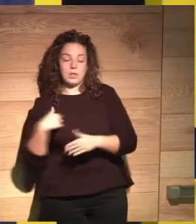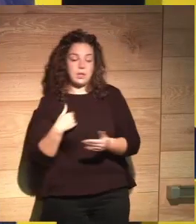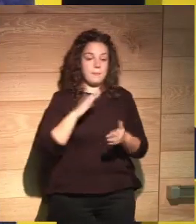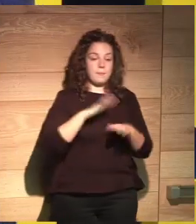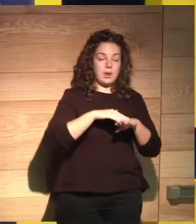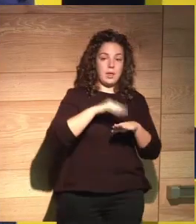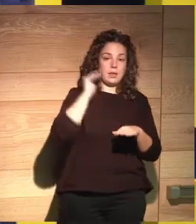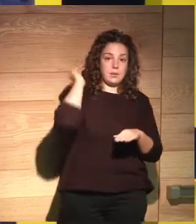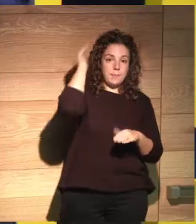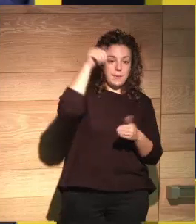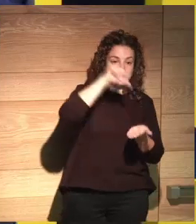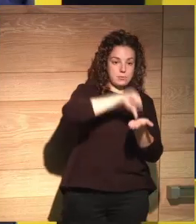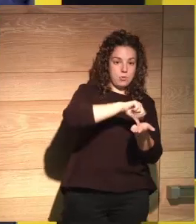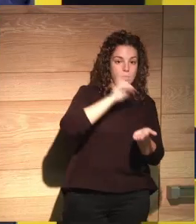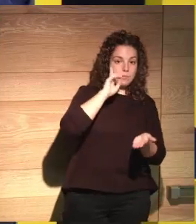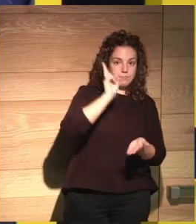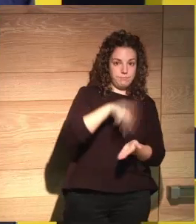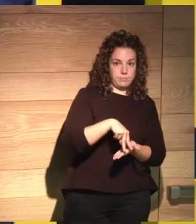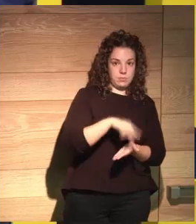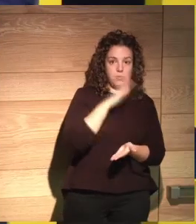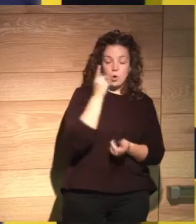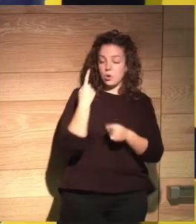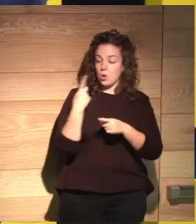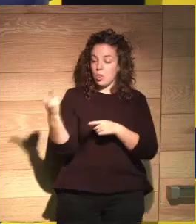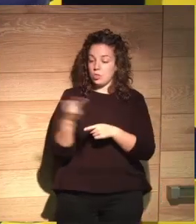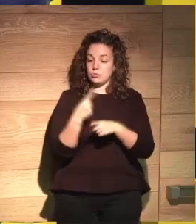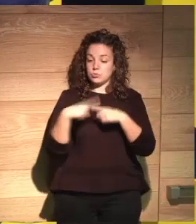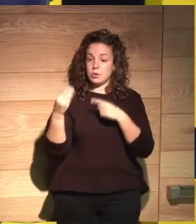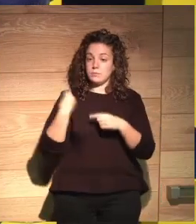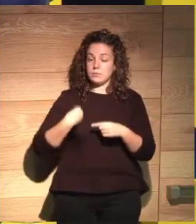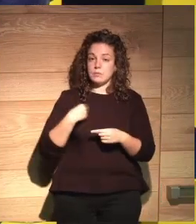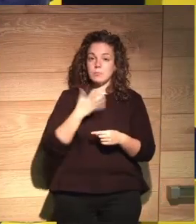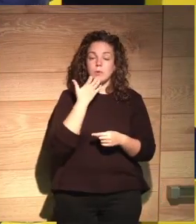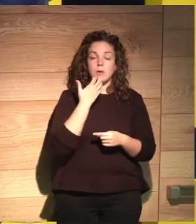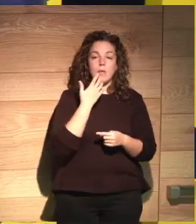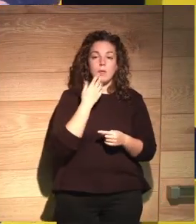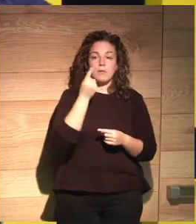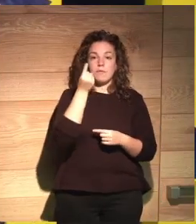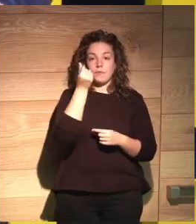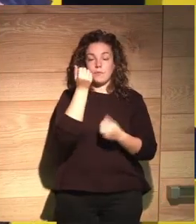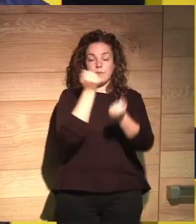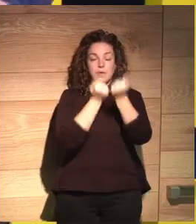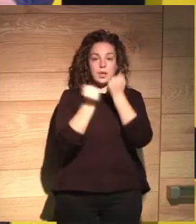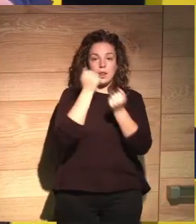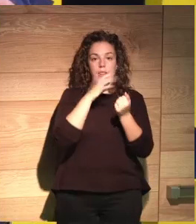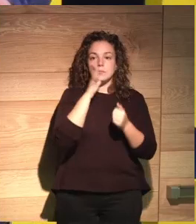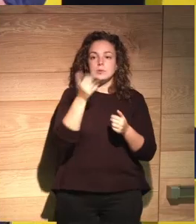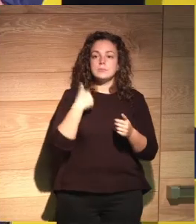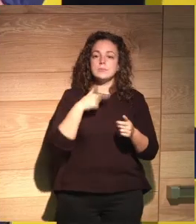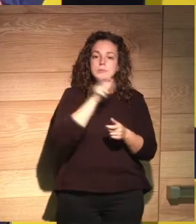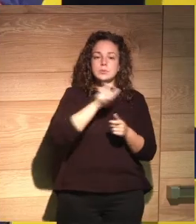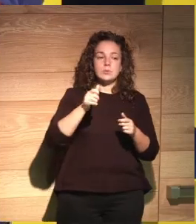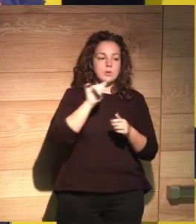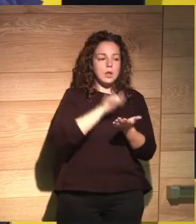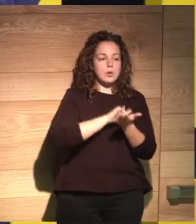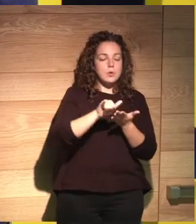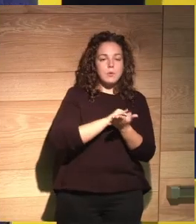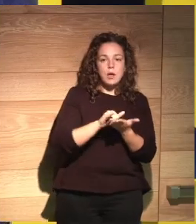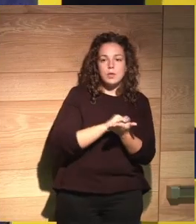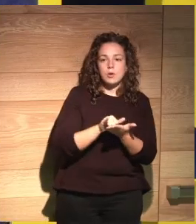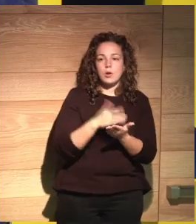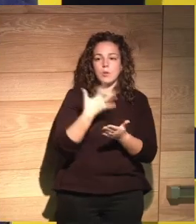lo mismo eran la misma cosa los dos si no se puede por ejemplo la finanza es una manera don de gente nueva york pueden pueden